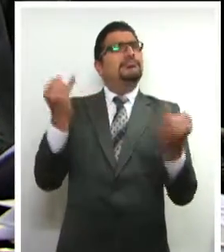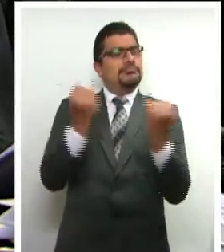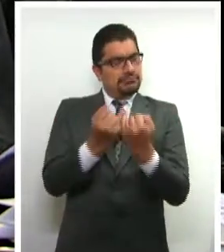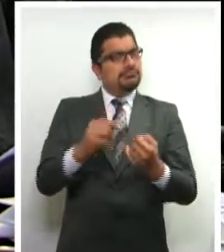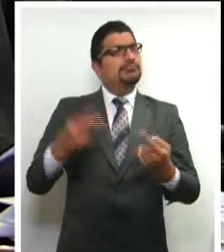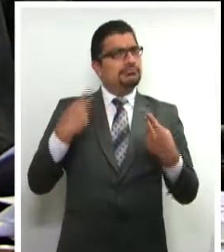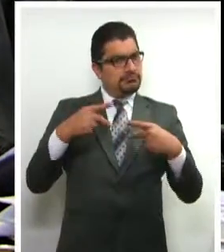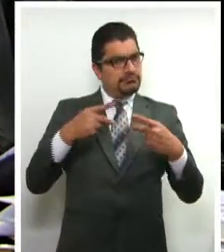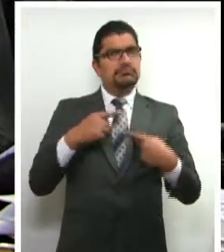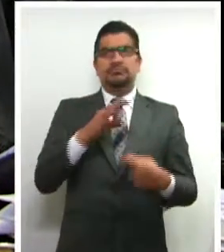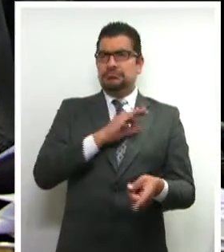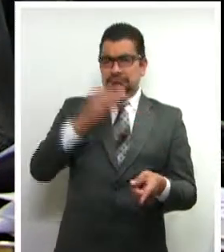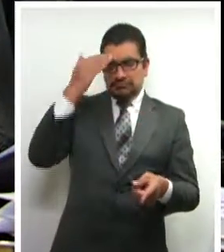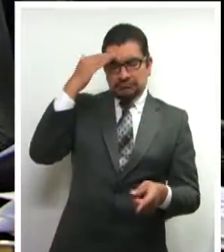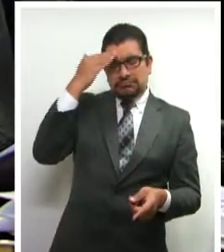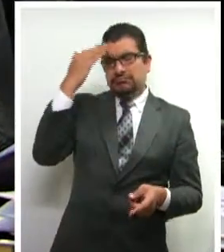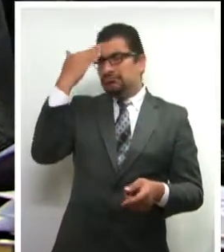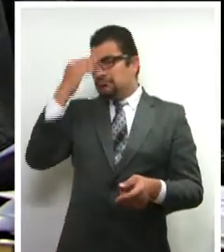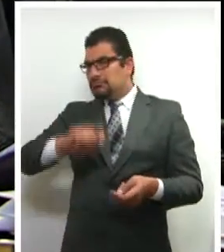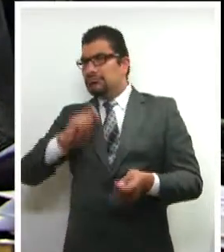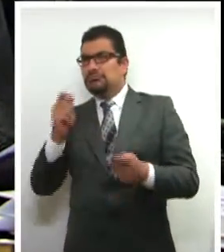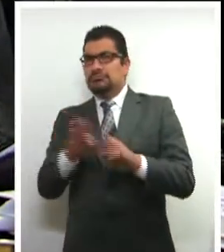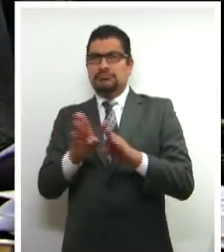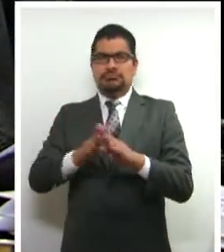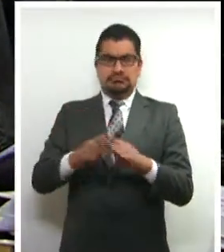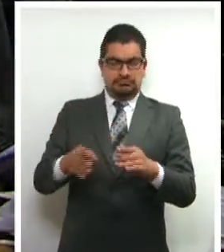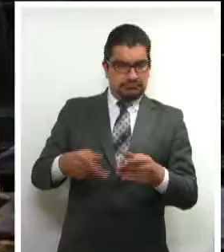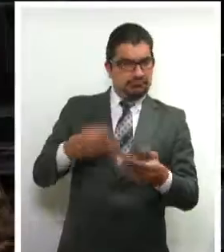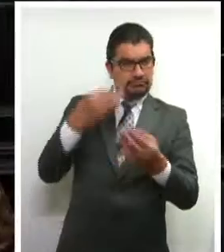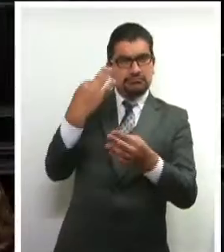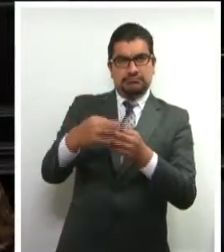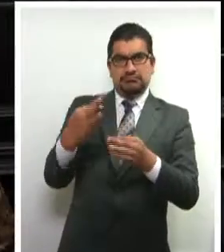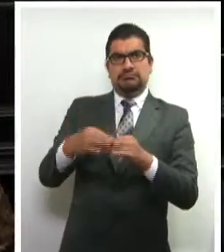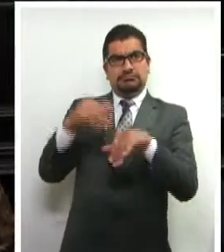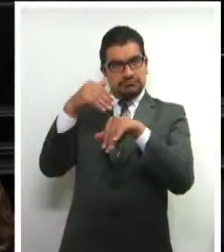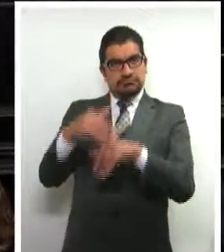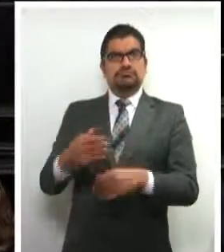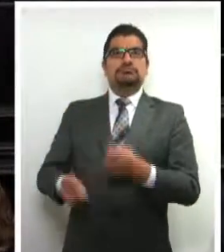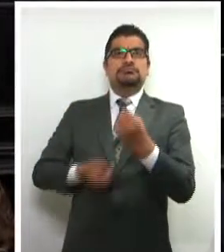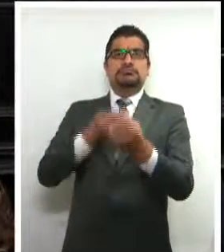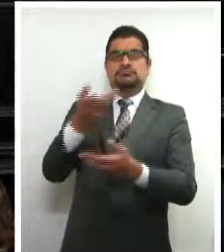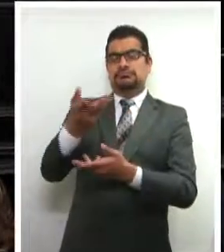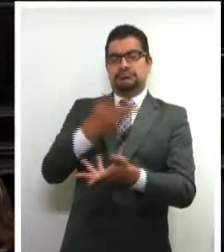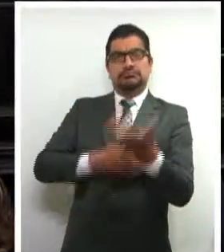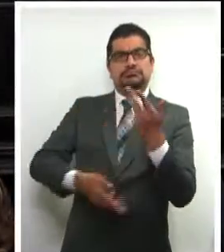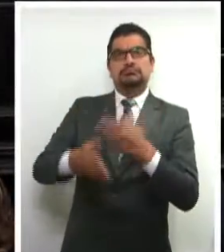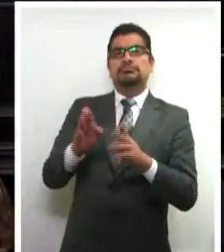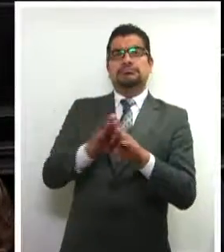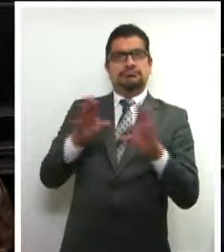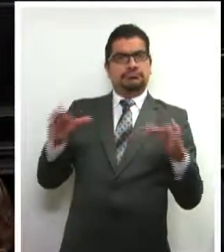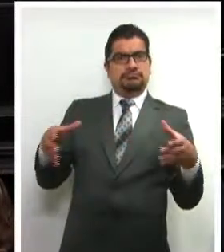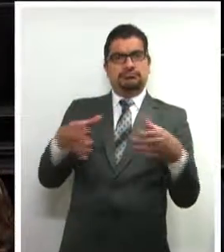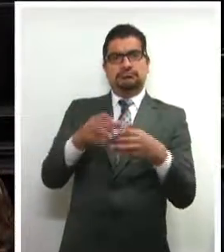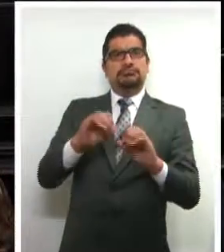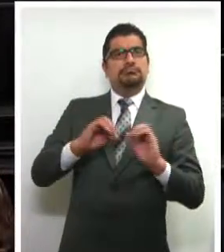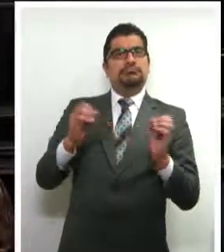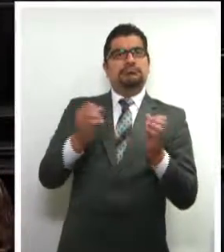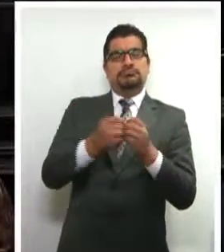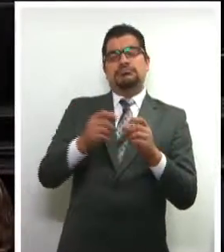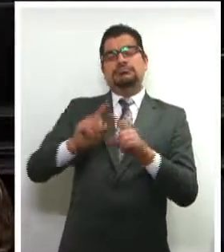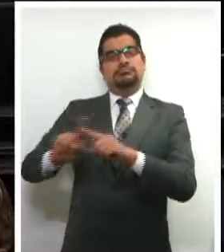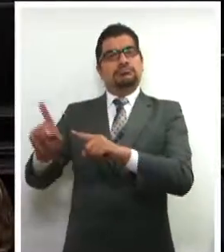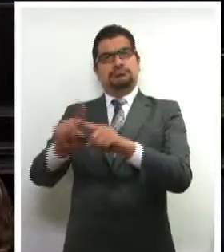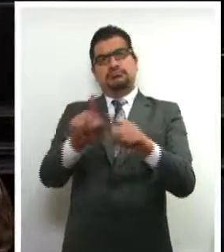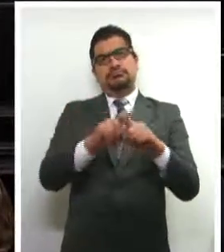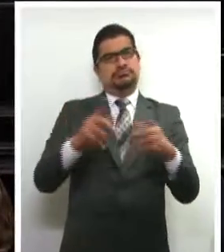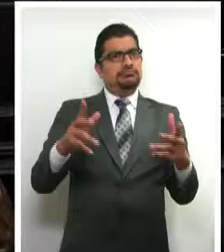ciudadano que conoce, reconoce y exige el cumplimiento de sus derechos a través de la organización,